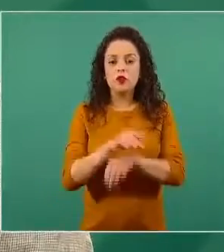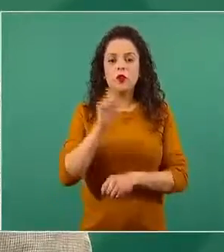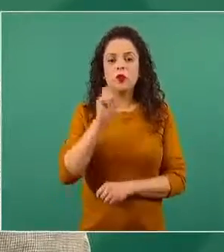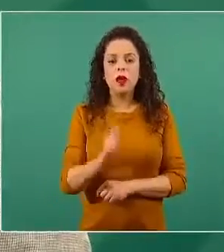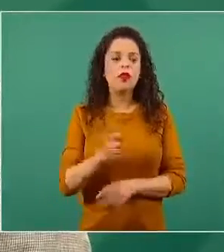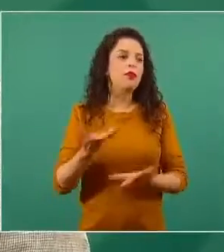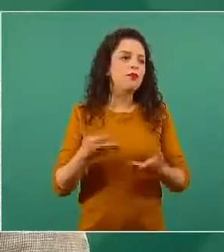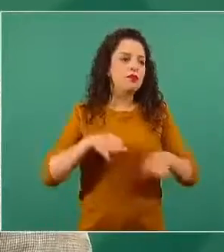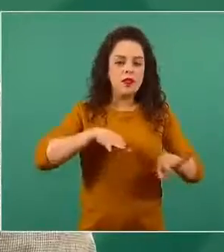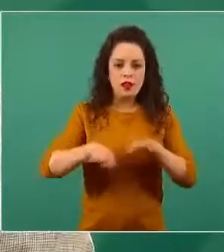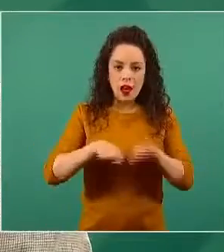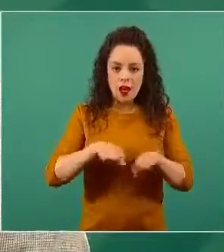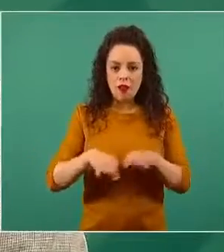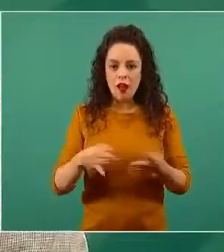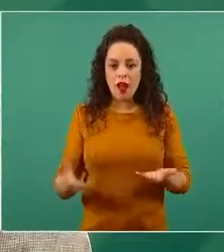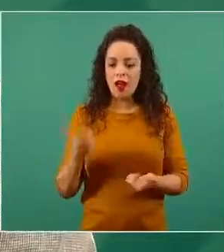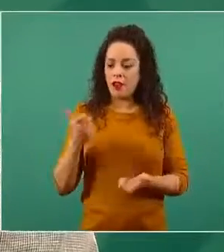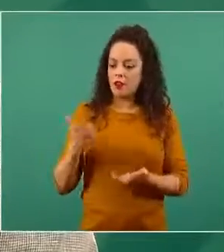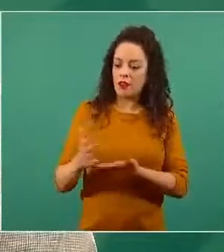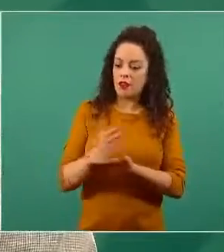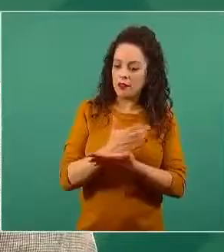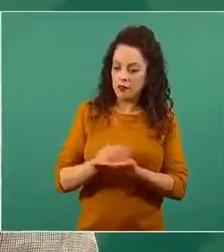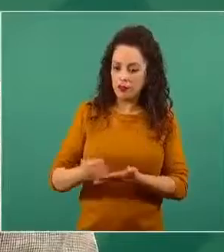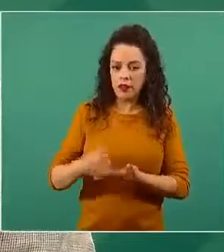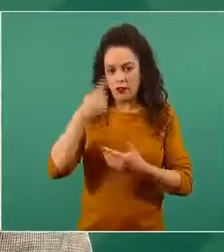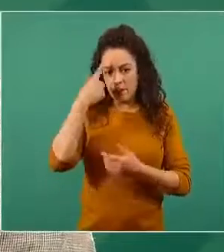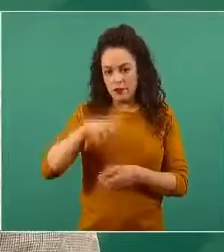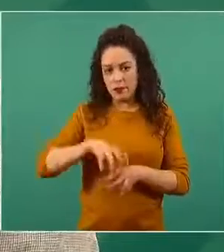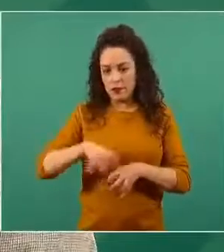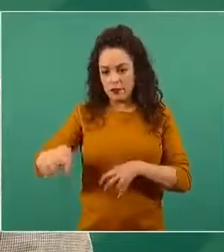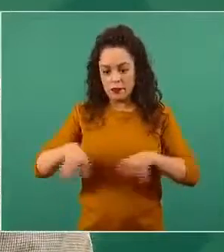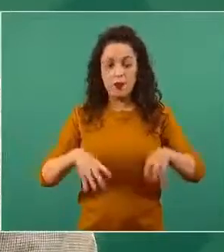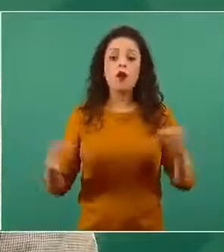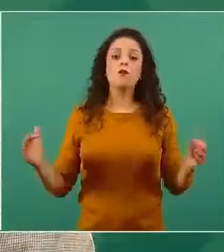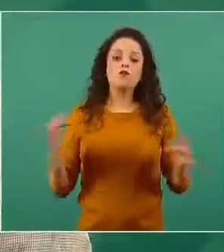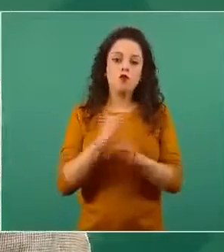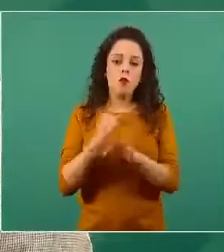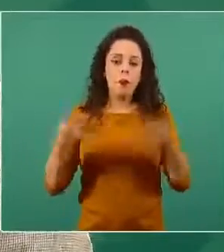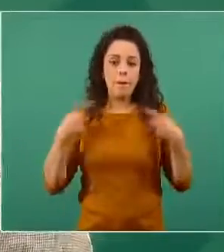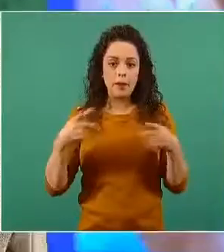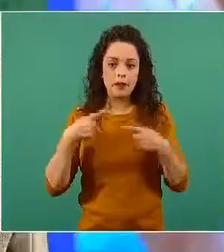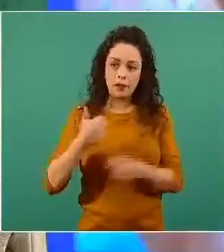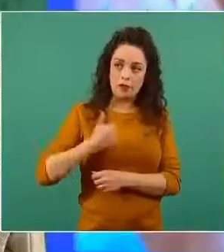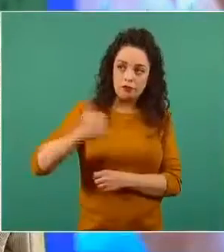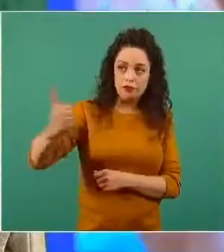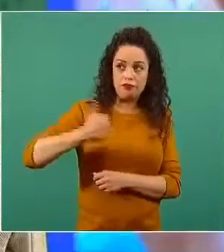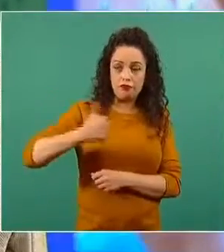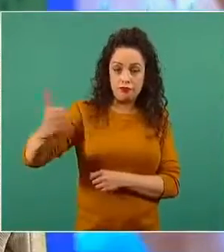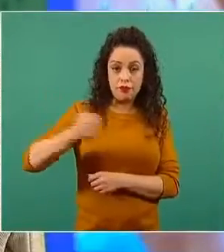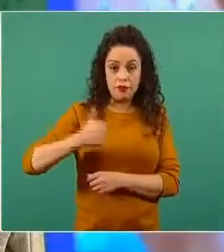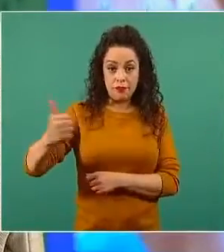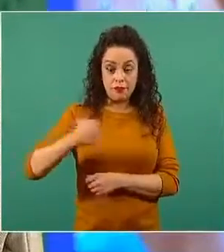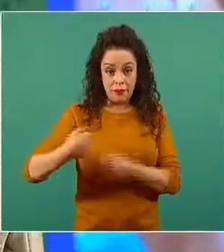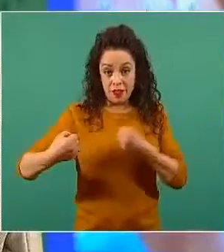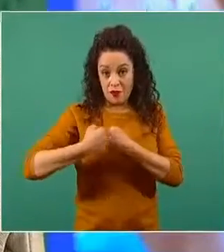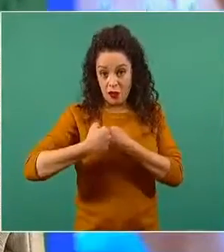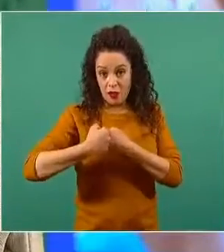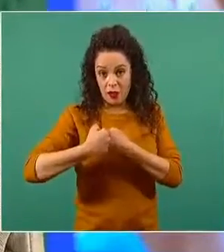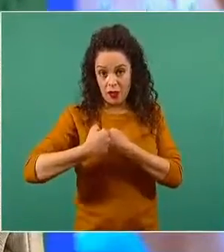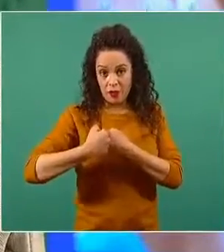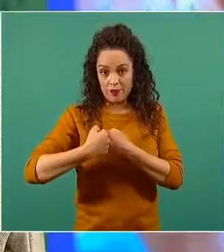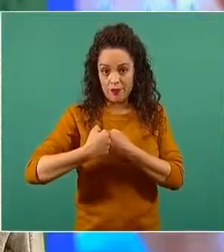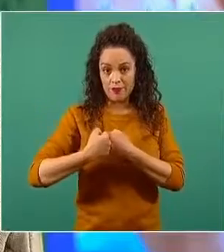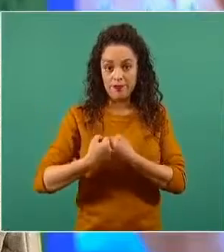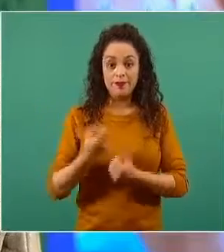aspecto de generación de riqueza, de distribución de riqueza, de movilidad de las personas que llevan